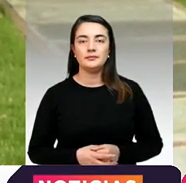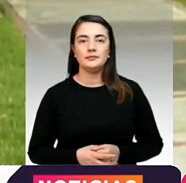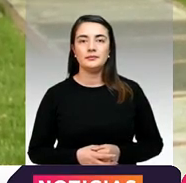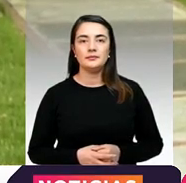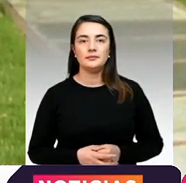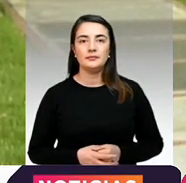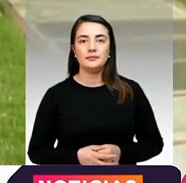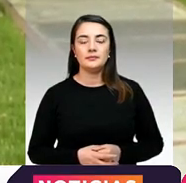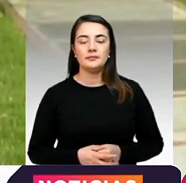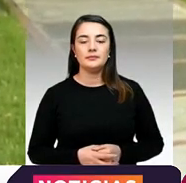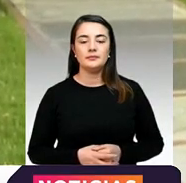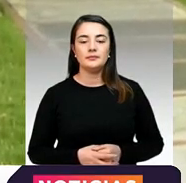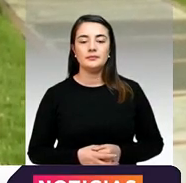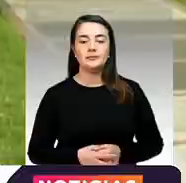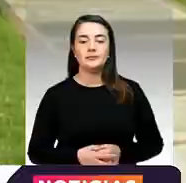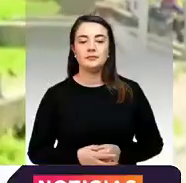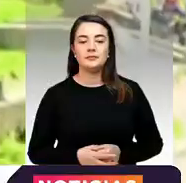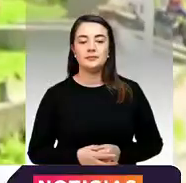aquí en Bogotá.